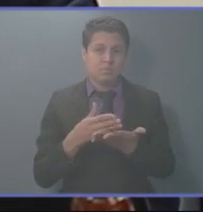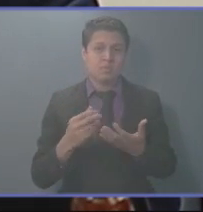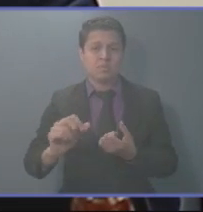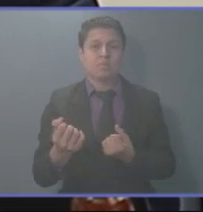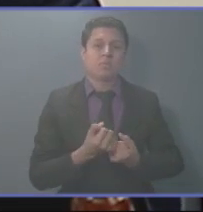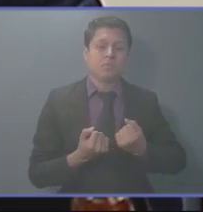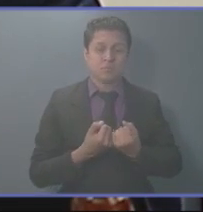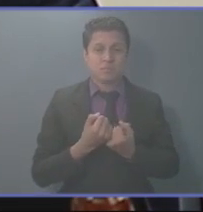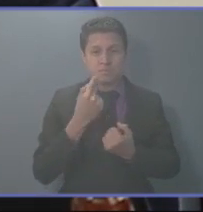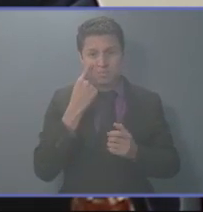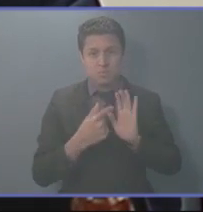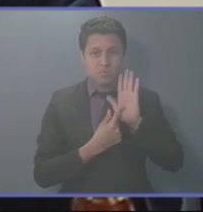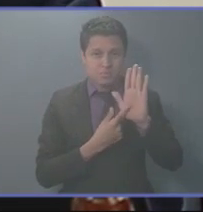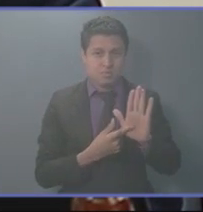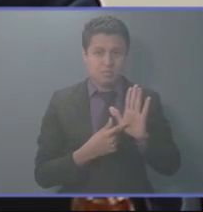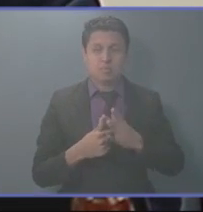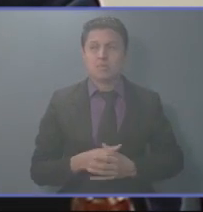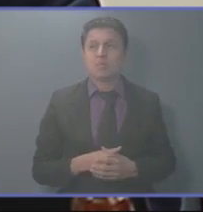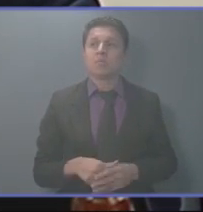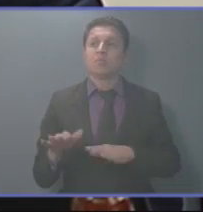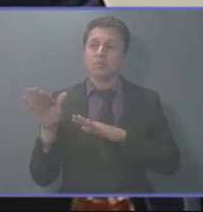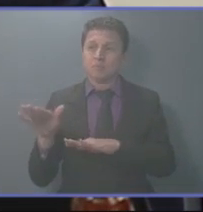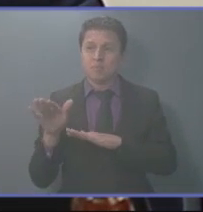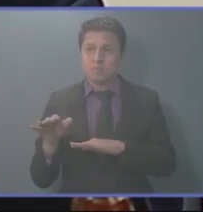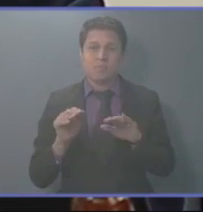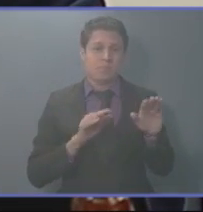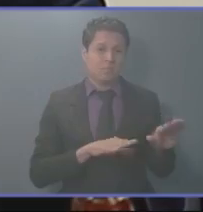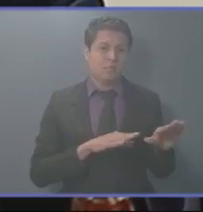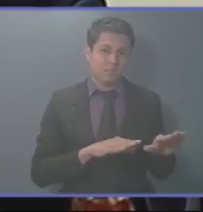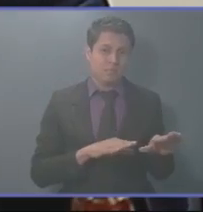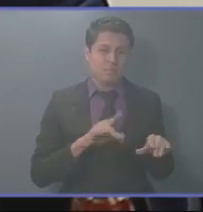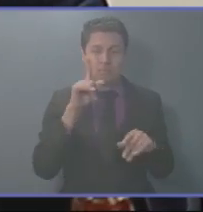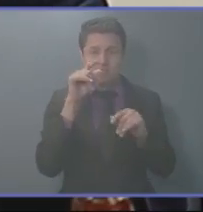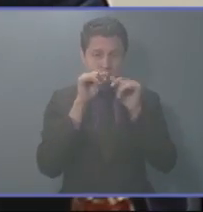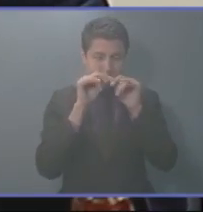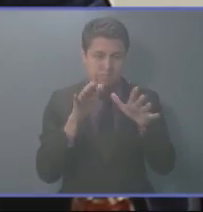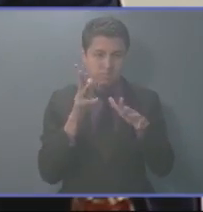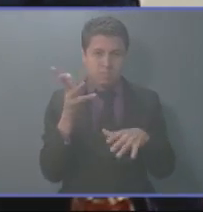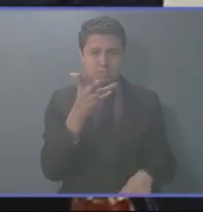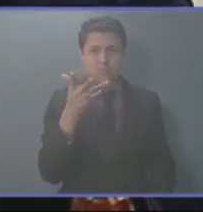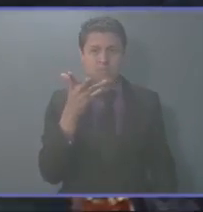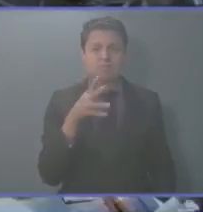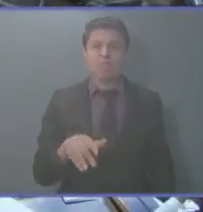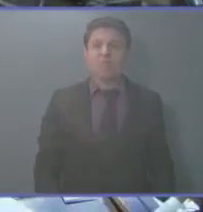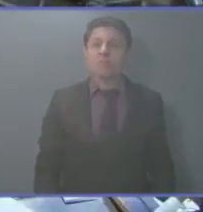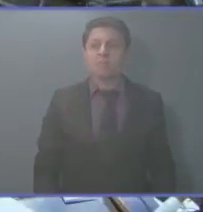un ejemplo en la región. Muchísimas gracias y que Dios nos bendiga a todos.